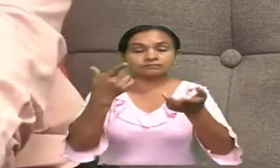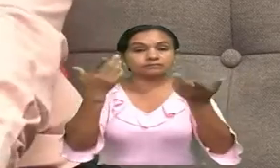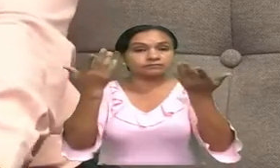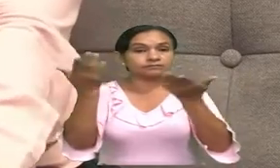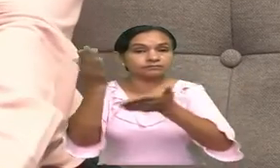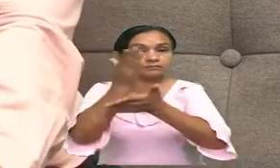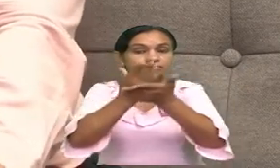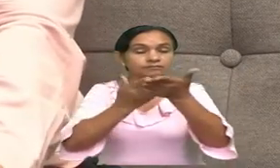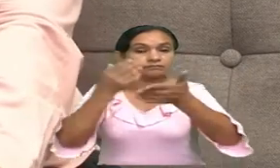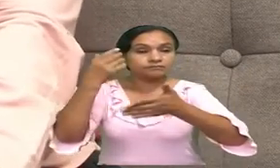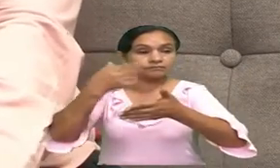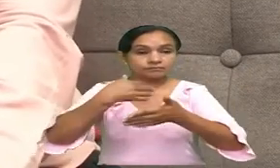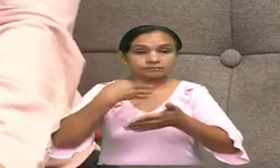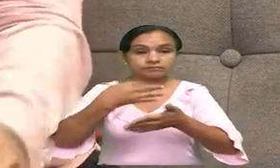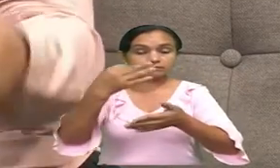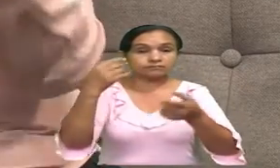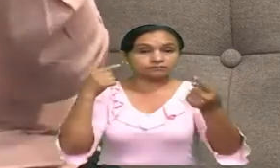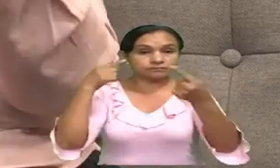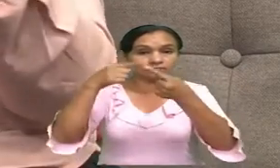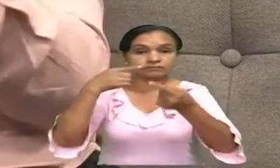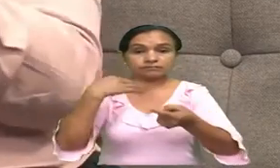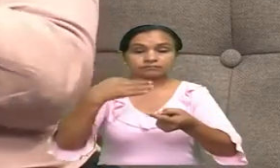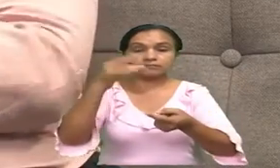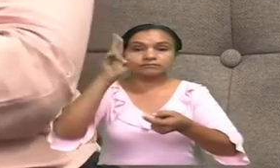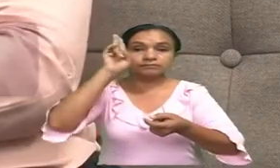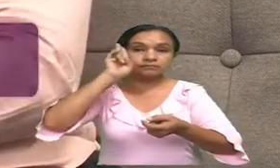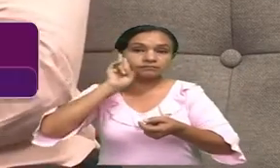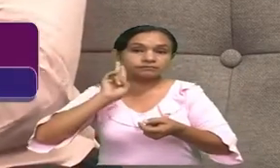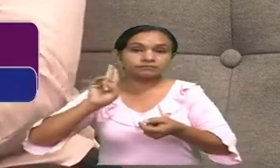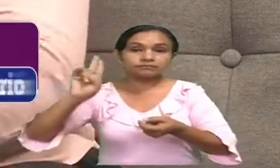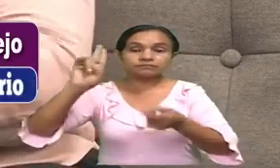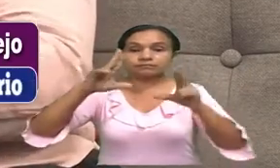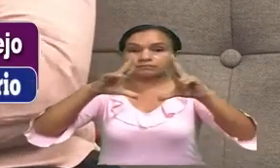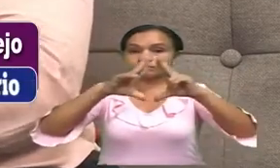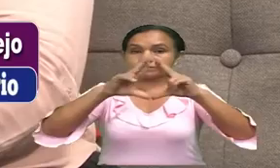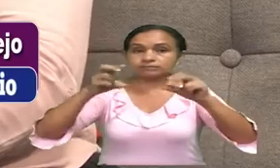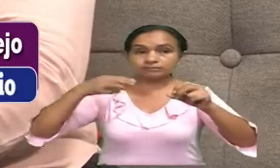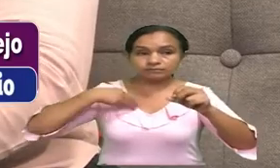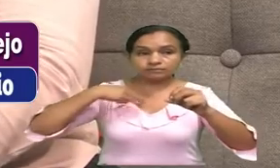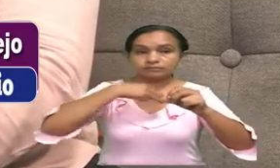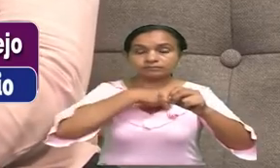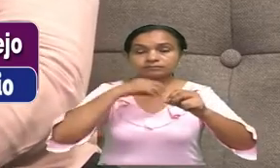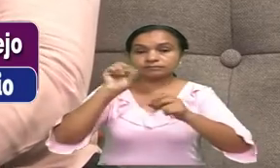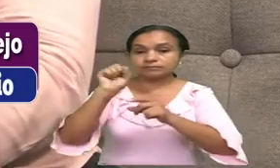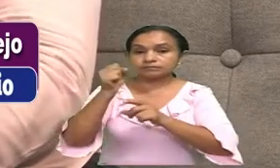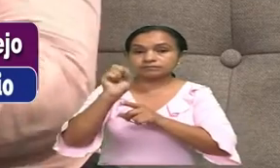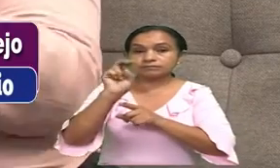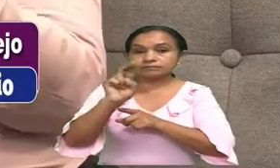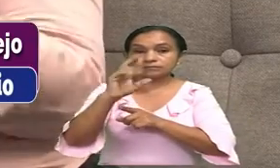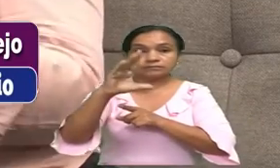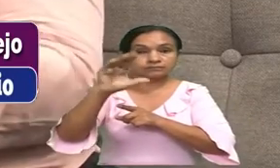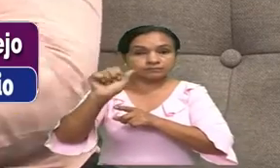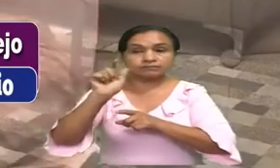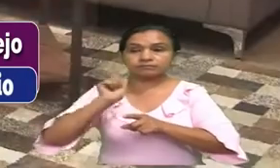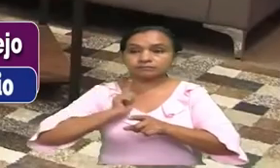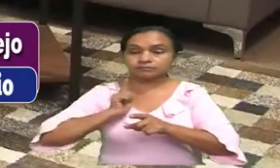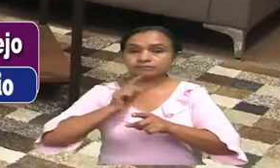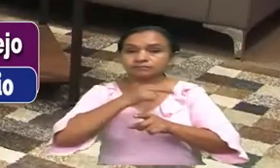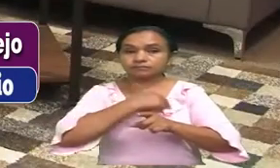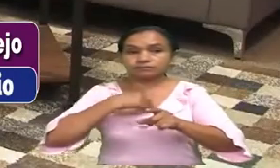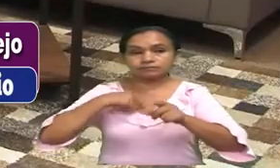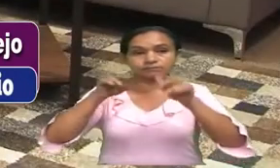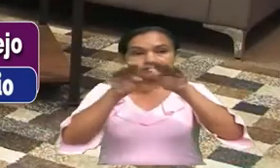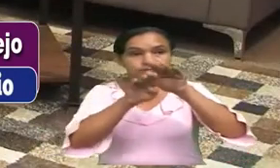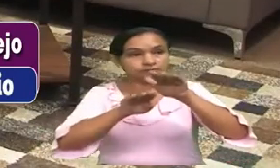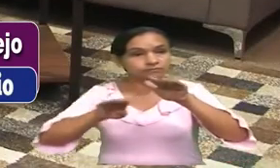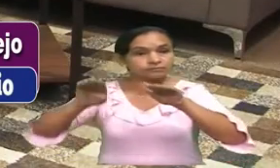los desafíos, porque las universidades nicaragüenses, miembros del SUCA, nos damos cuenta que tenemos que producir más, que